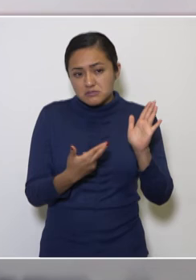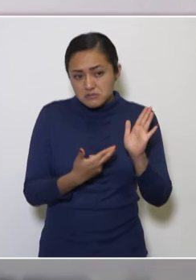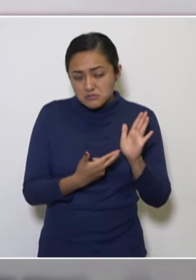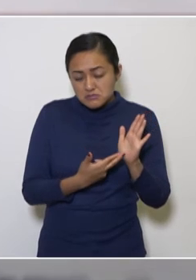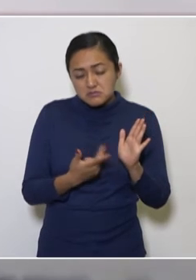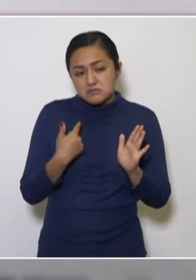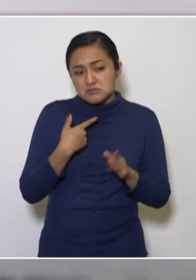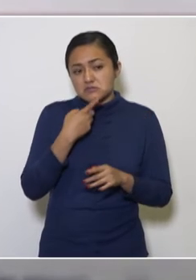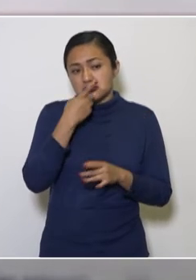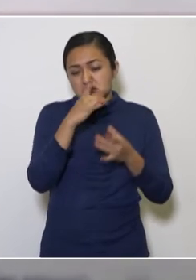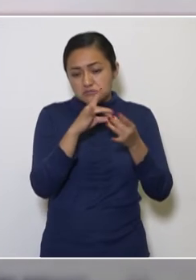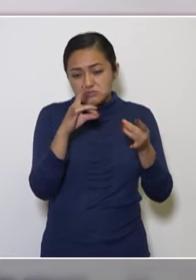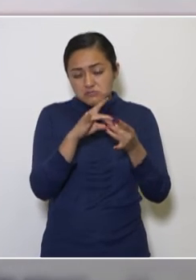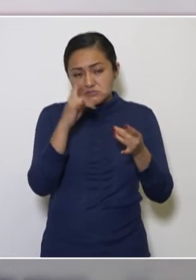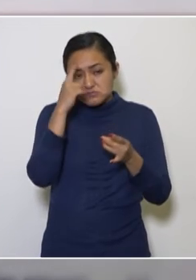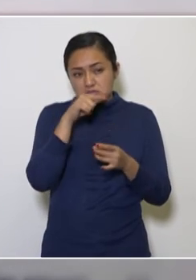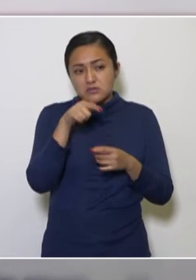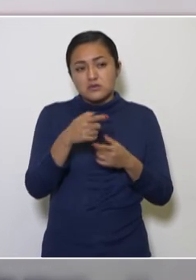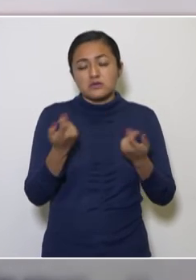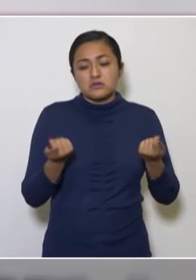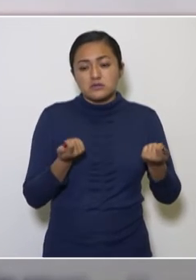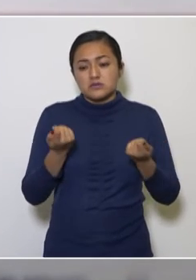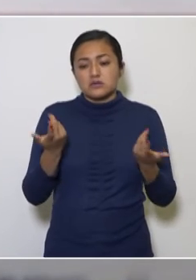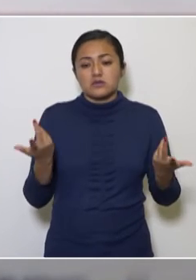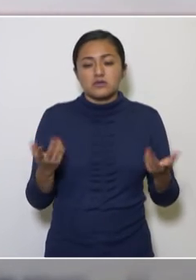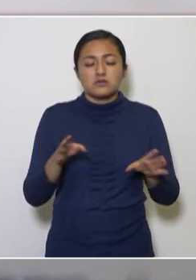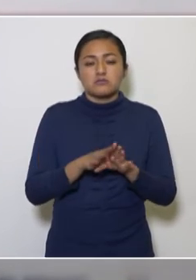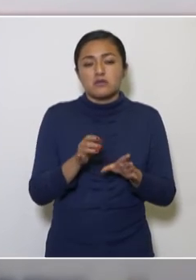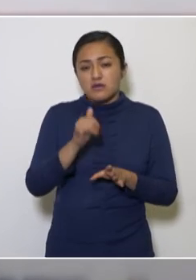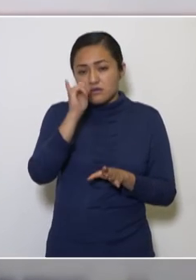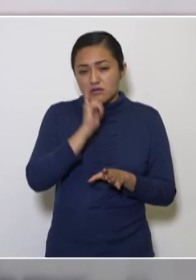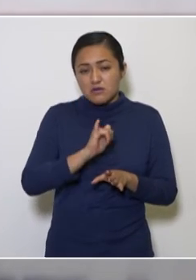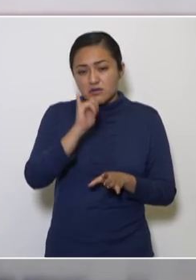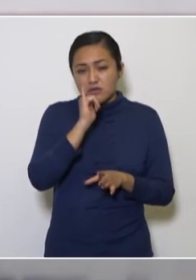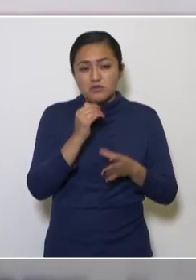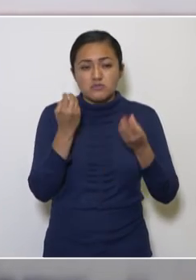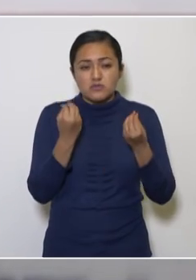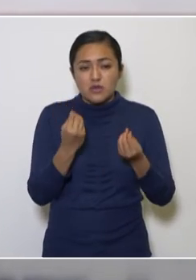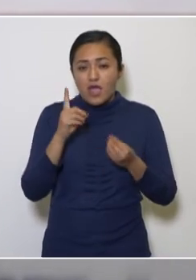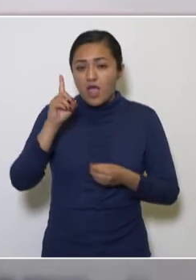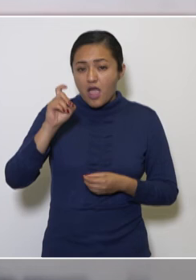que son para el manejo, es una hidratación,